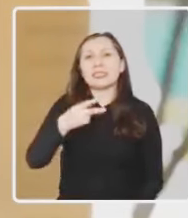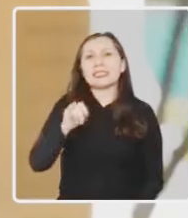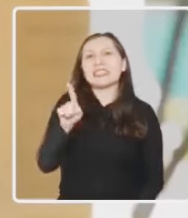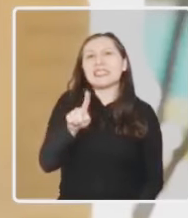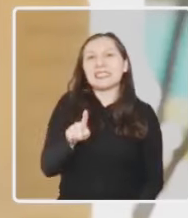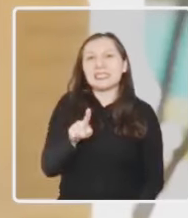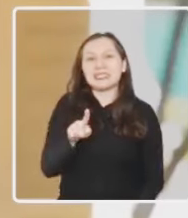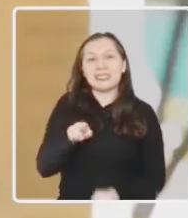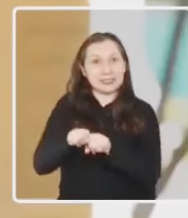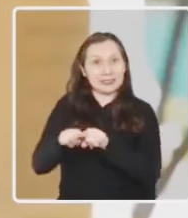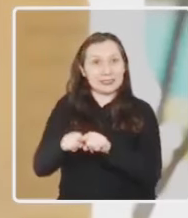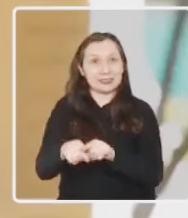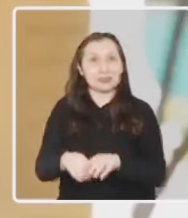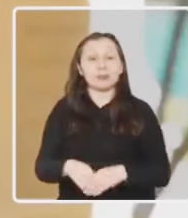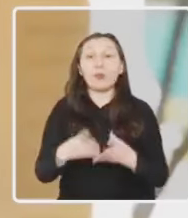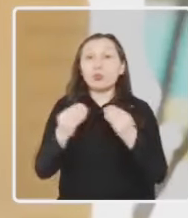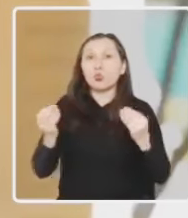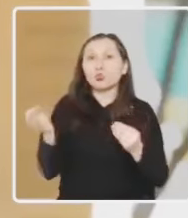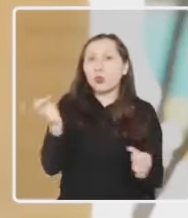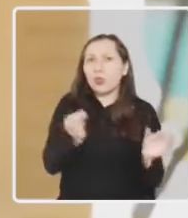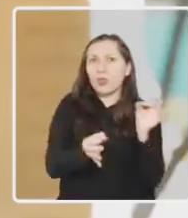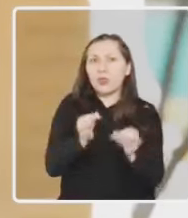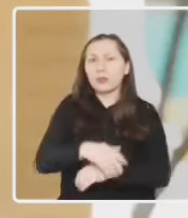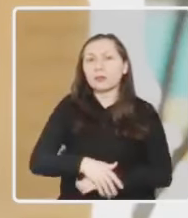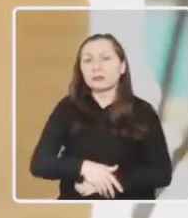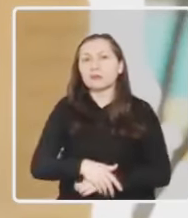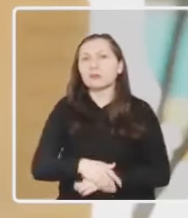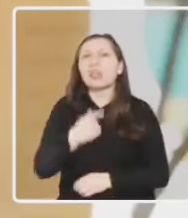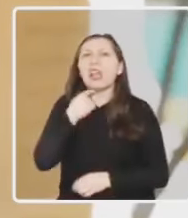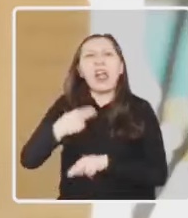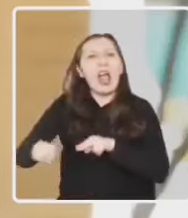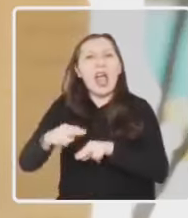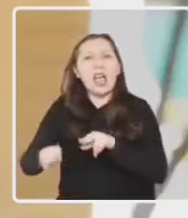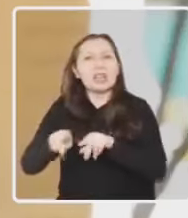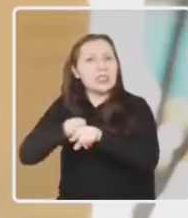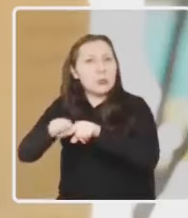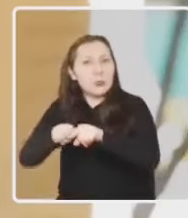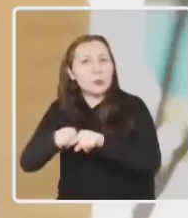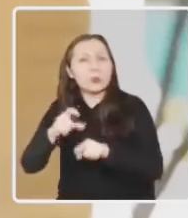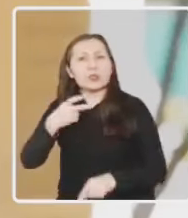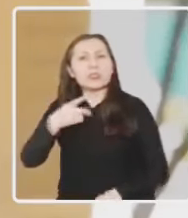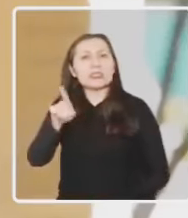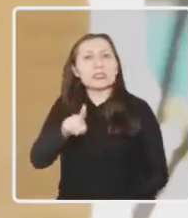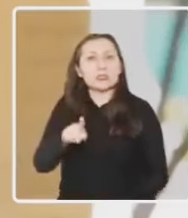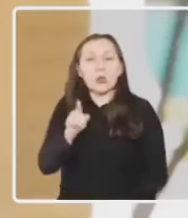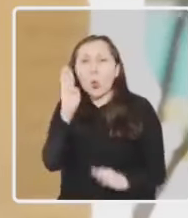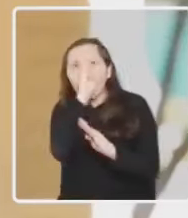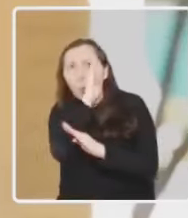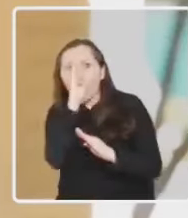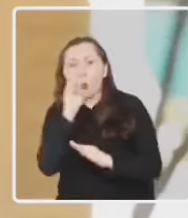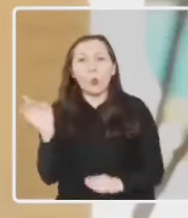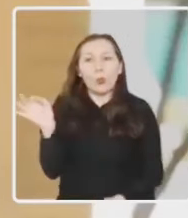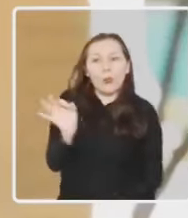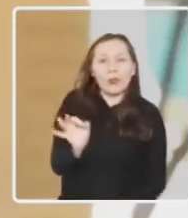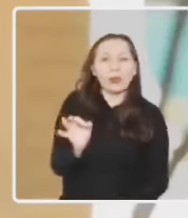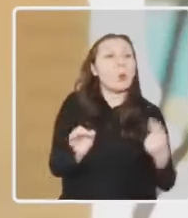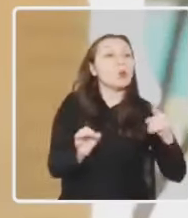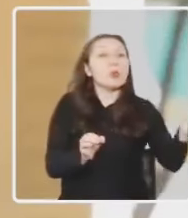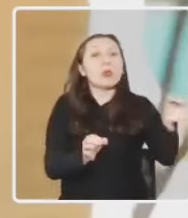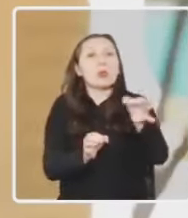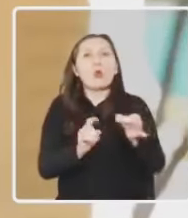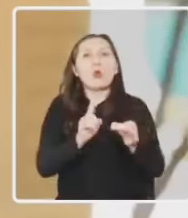Y muchos decían, ¿o qué está haciendo Chis? Está escondido, decía uno. El otro